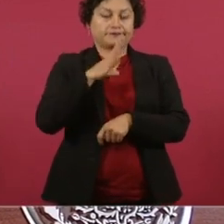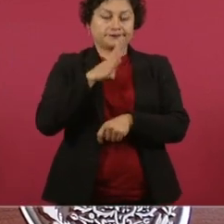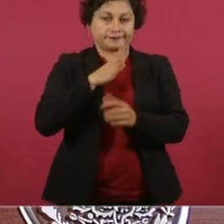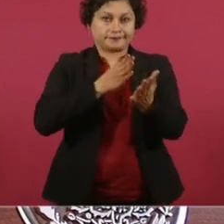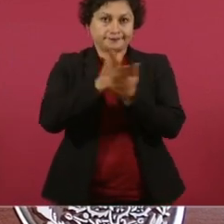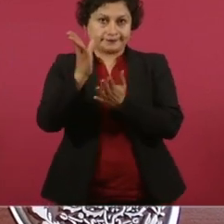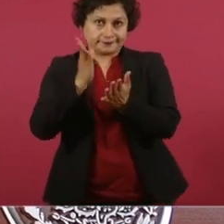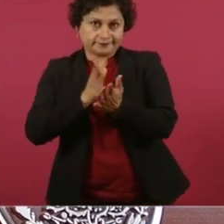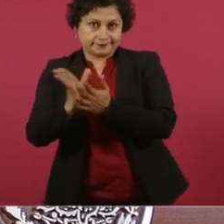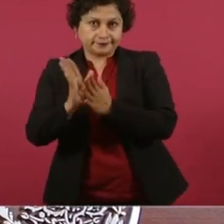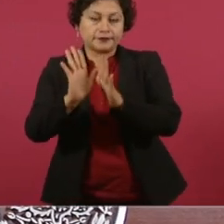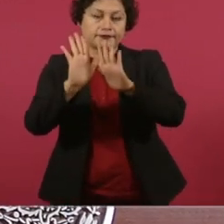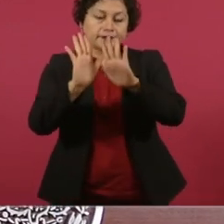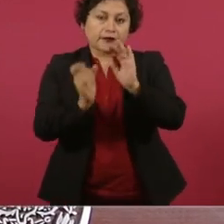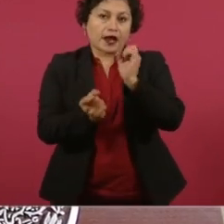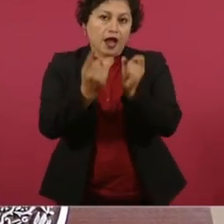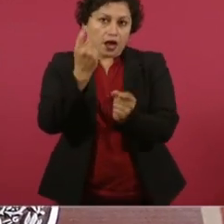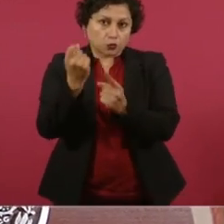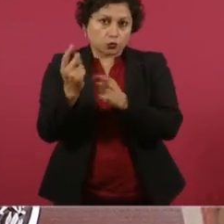tienen